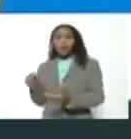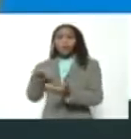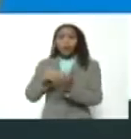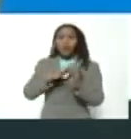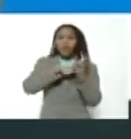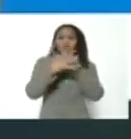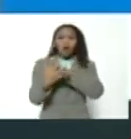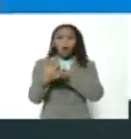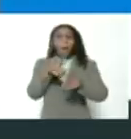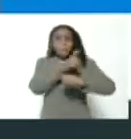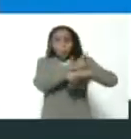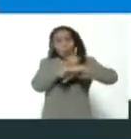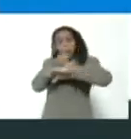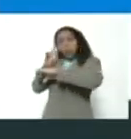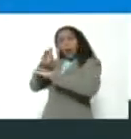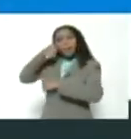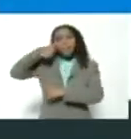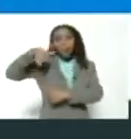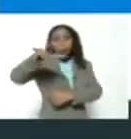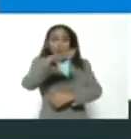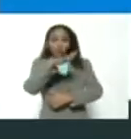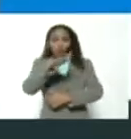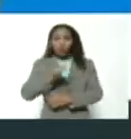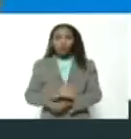y masacrar al pueblo.